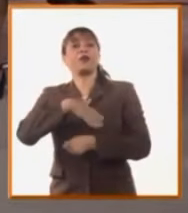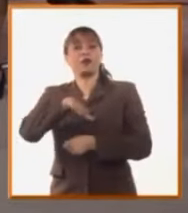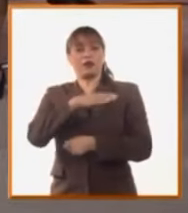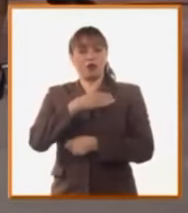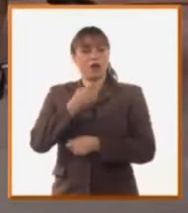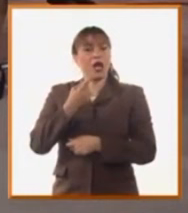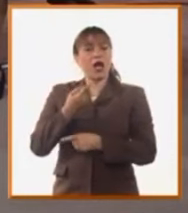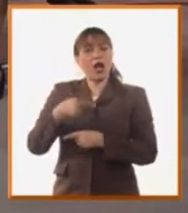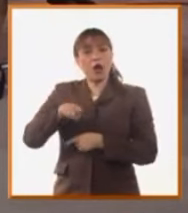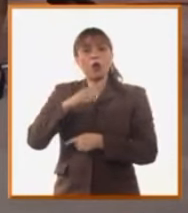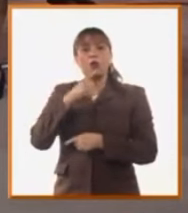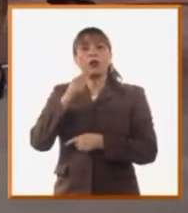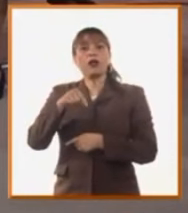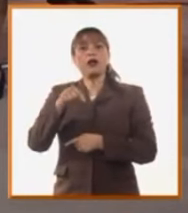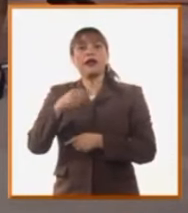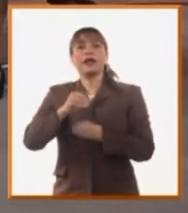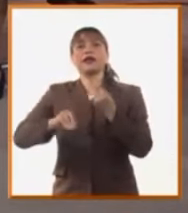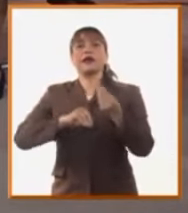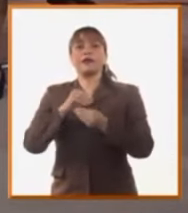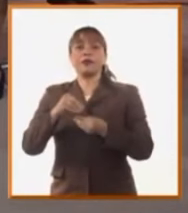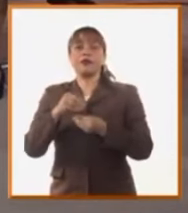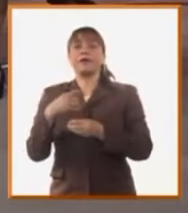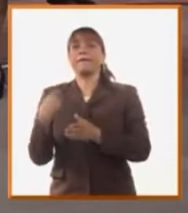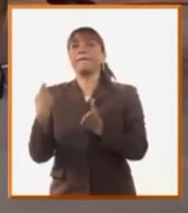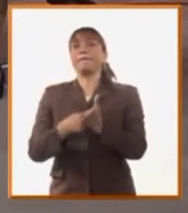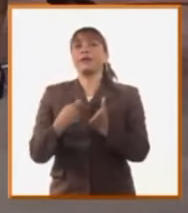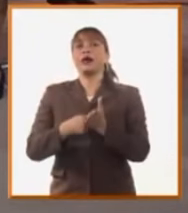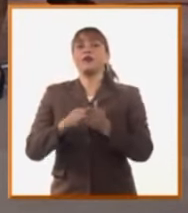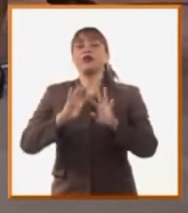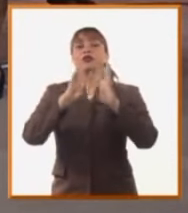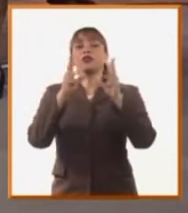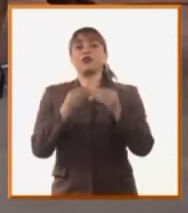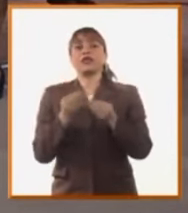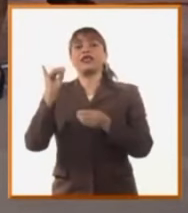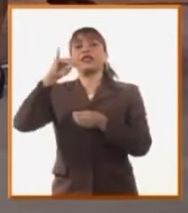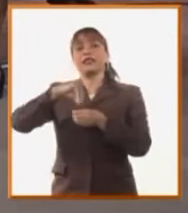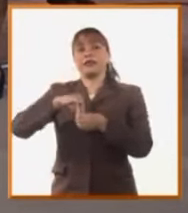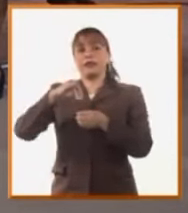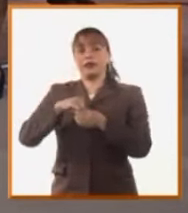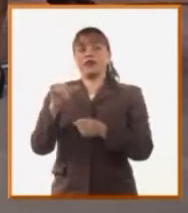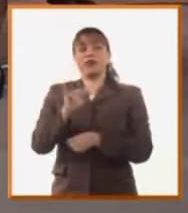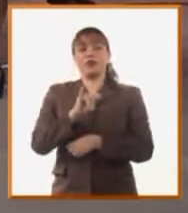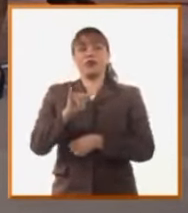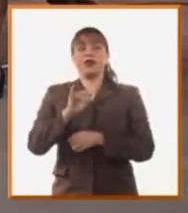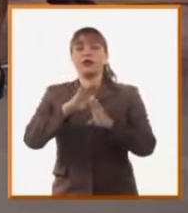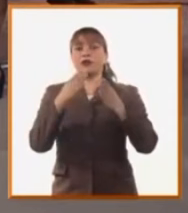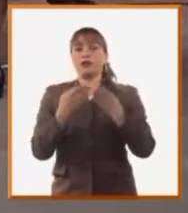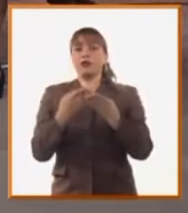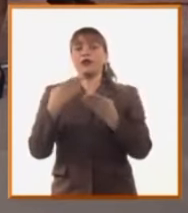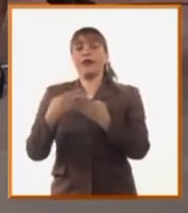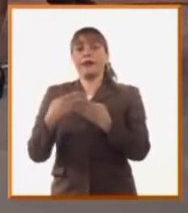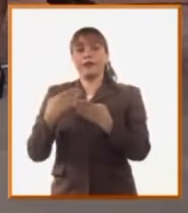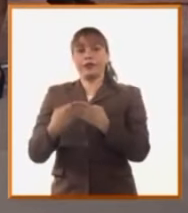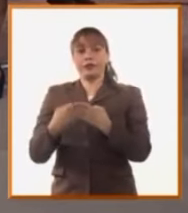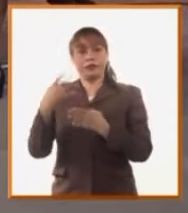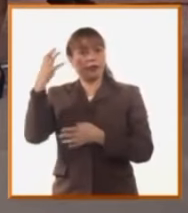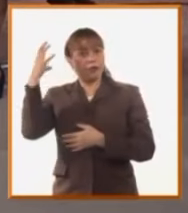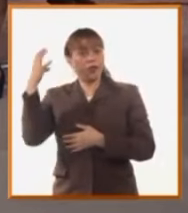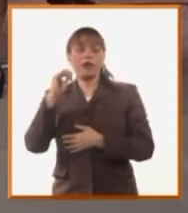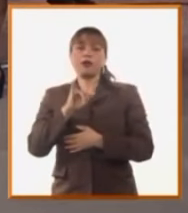amplía y empiezan a pagar el impuesto sobre la venta por la totalidad de los ingresos como lo hacen todos los actores económicos